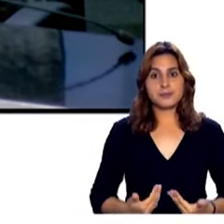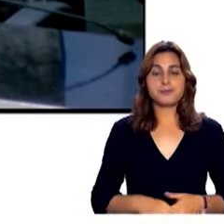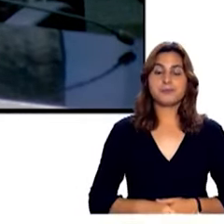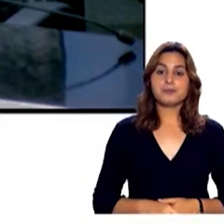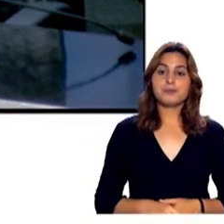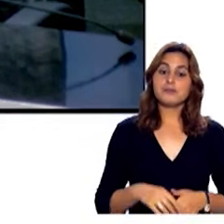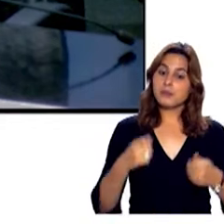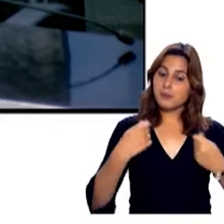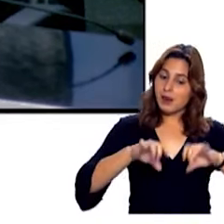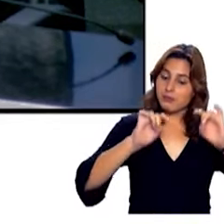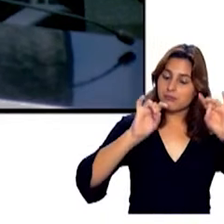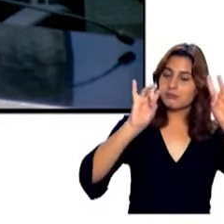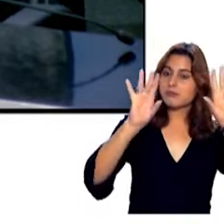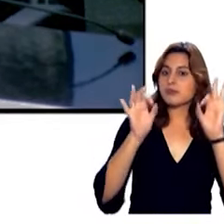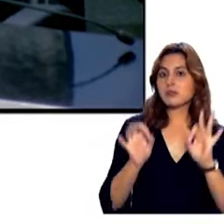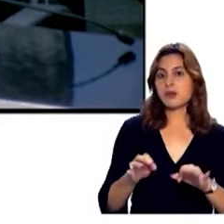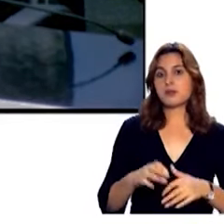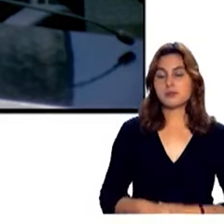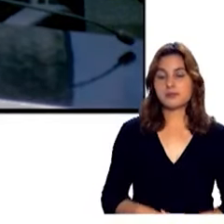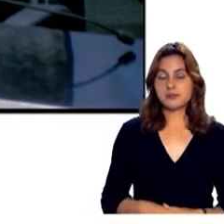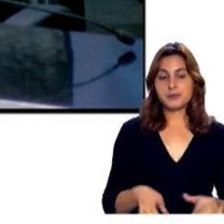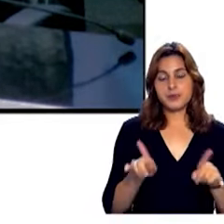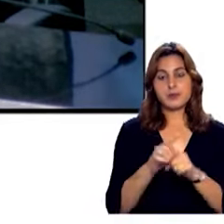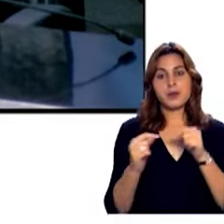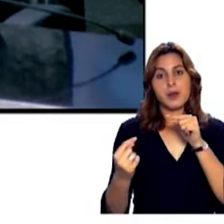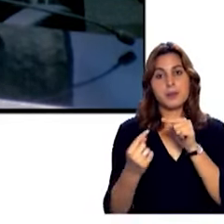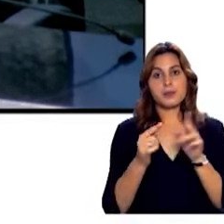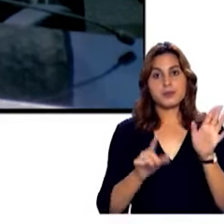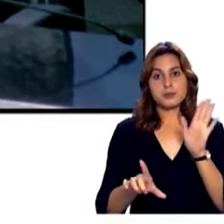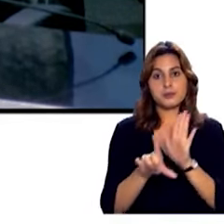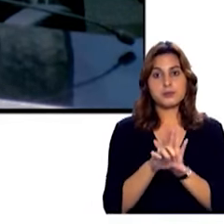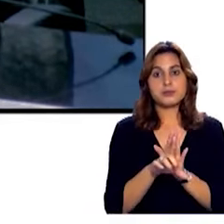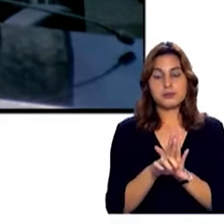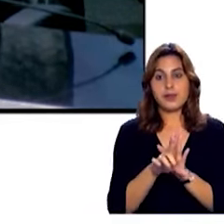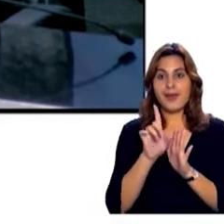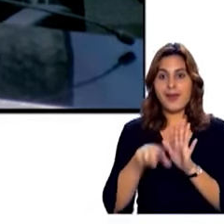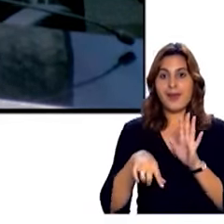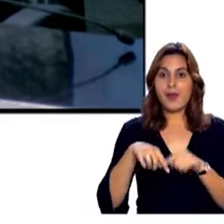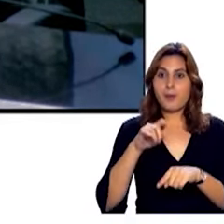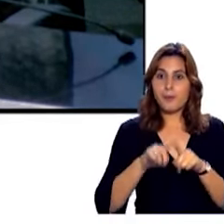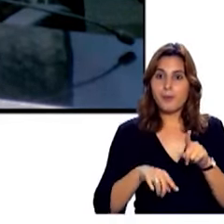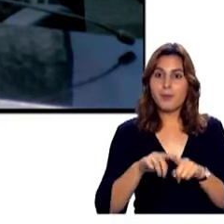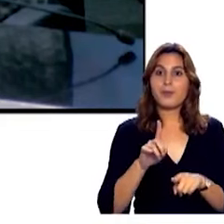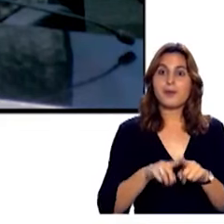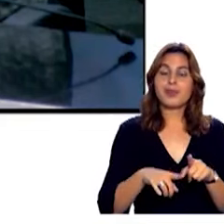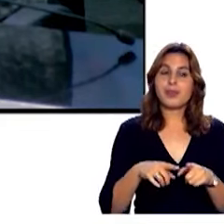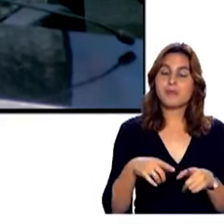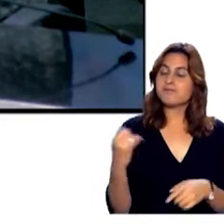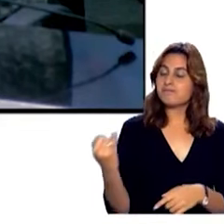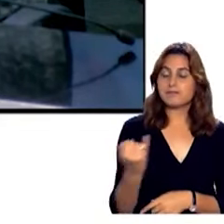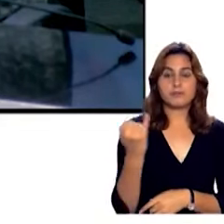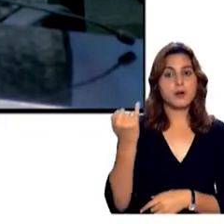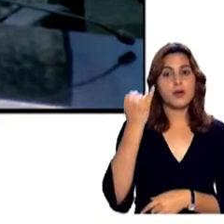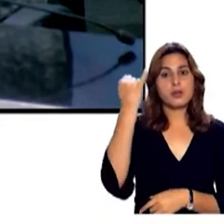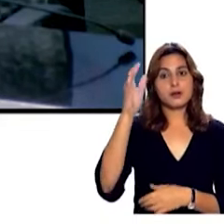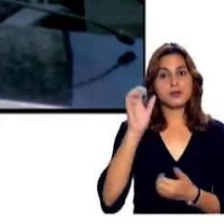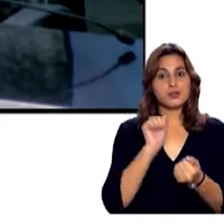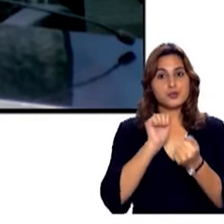Ley vuelvo a insistir es una herramienta de actuación junto a la integridad Y junto a la técnica